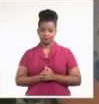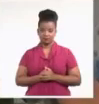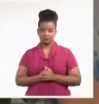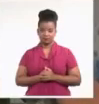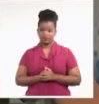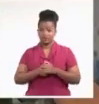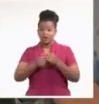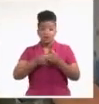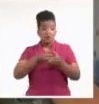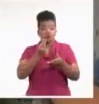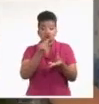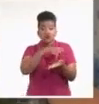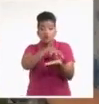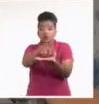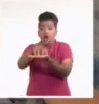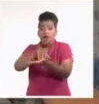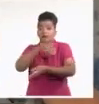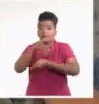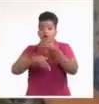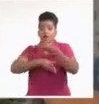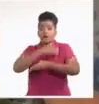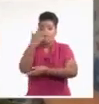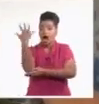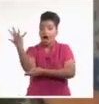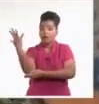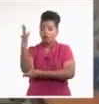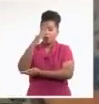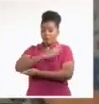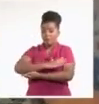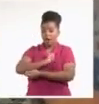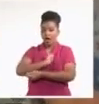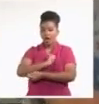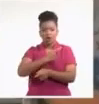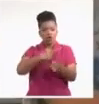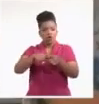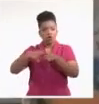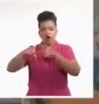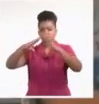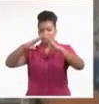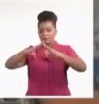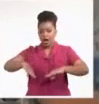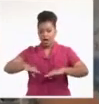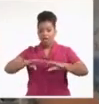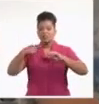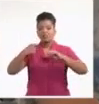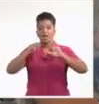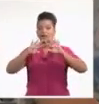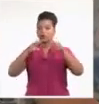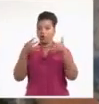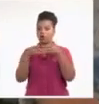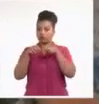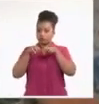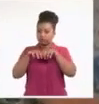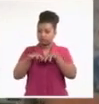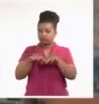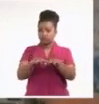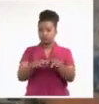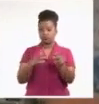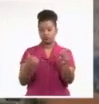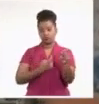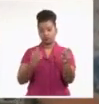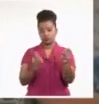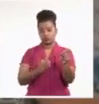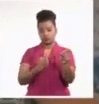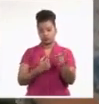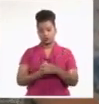un problema, donde haya un árbol caído, donde haya escombro, nos sumemos todos. Yo creo que el mayor reclamo que tenemos